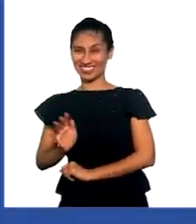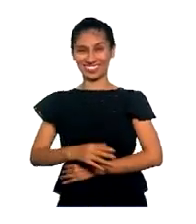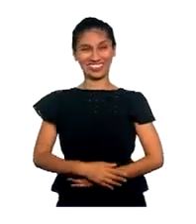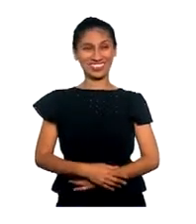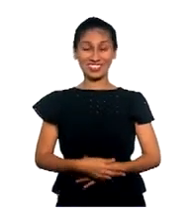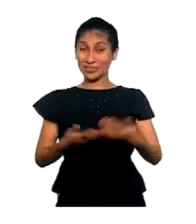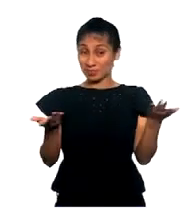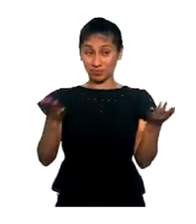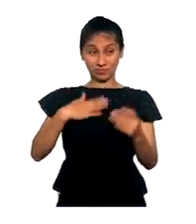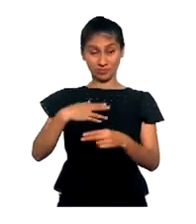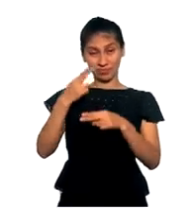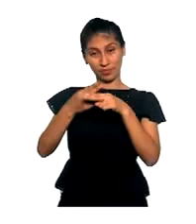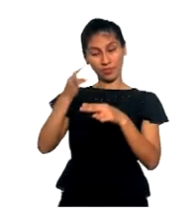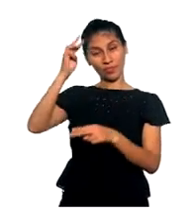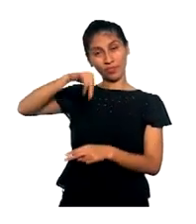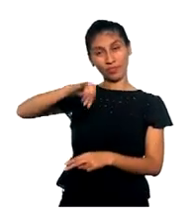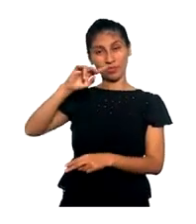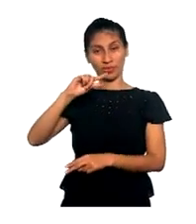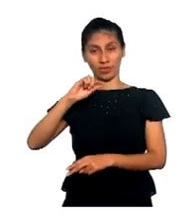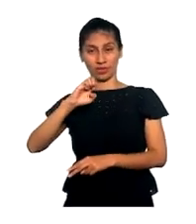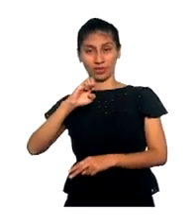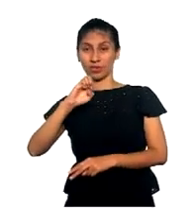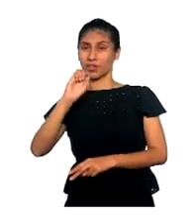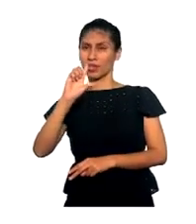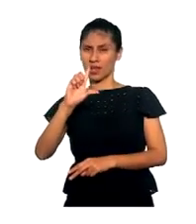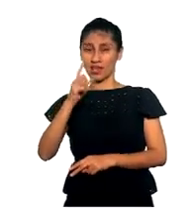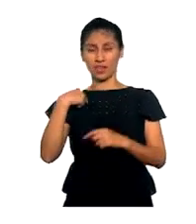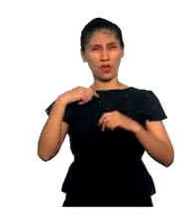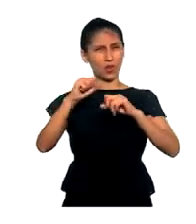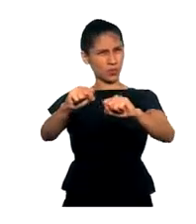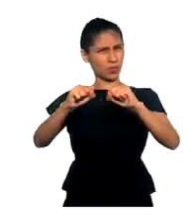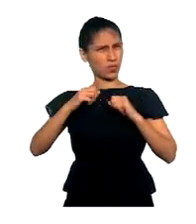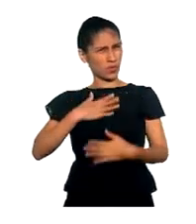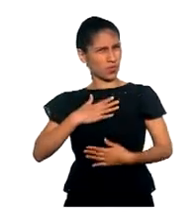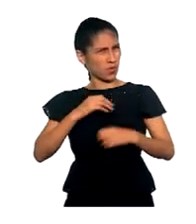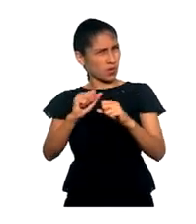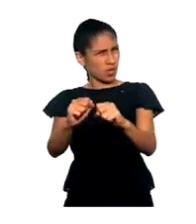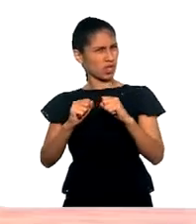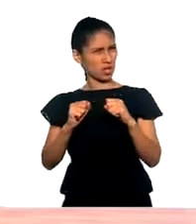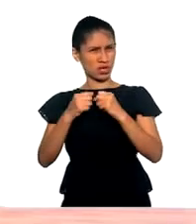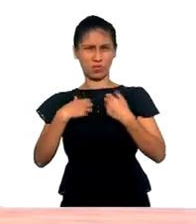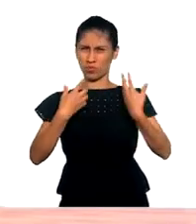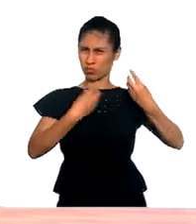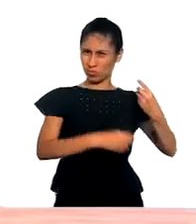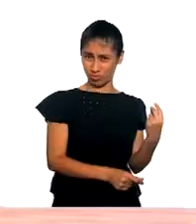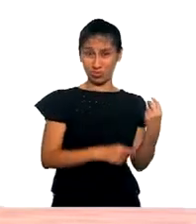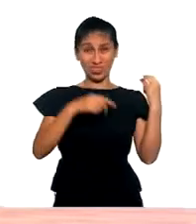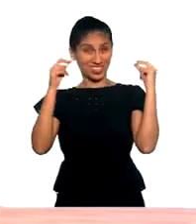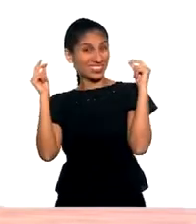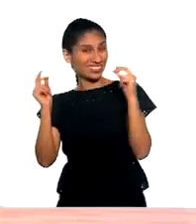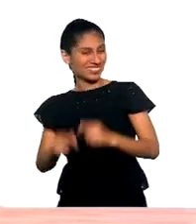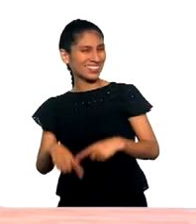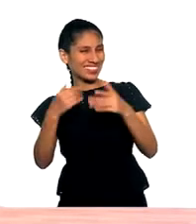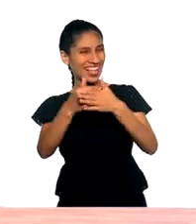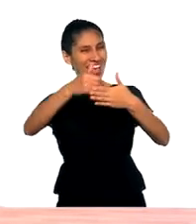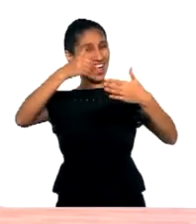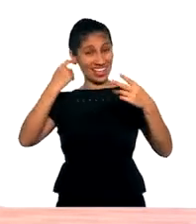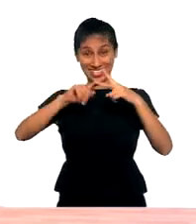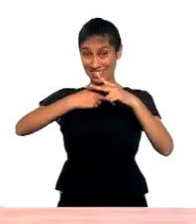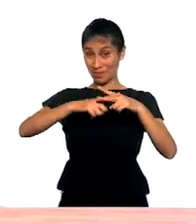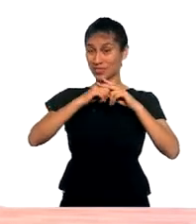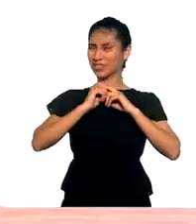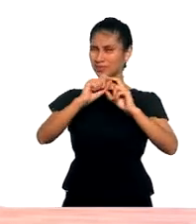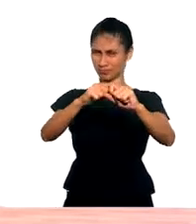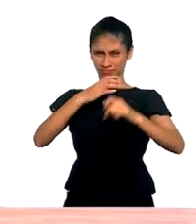soy miguel ángel y hoy vamos a mover cosas desde nuestro ritmo corporal muy bien antes de comenzar debemos